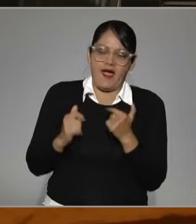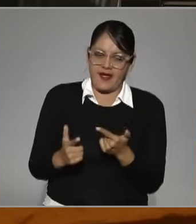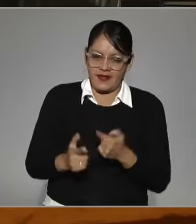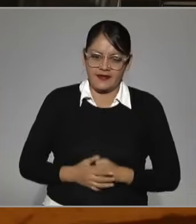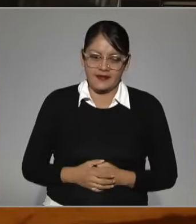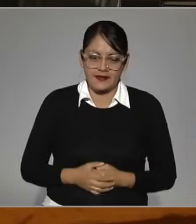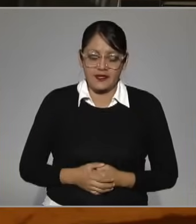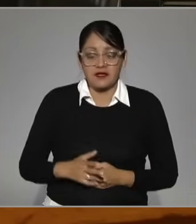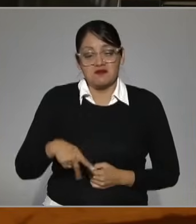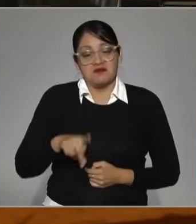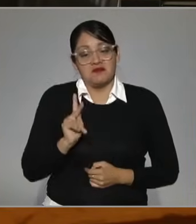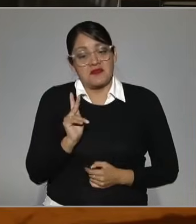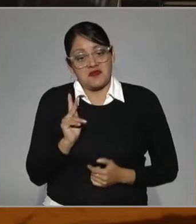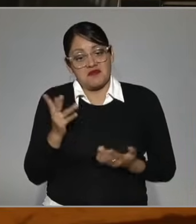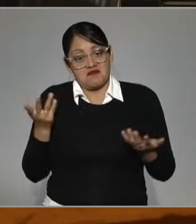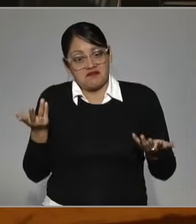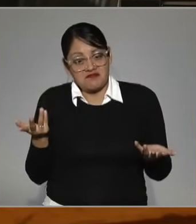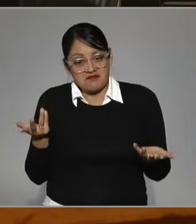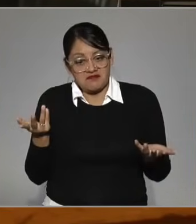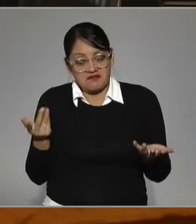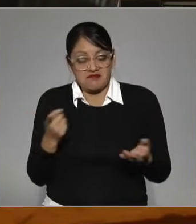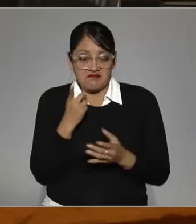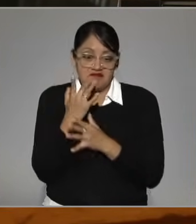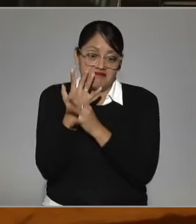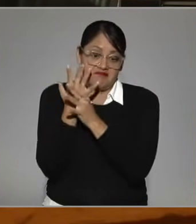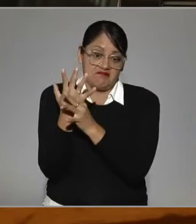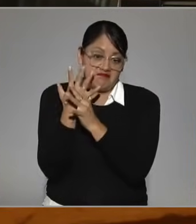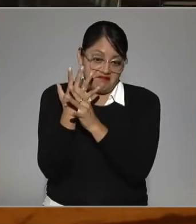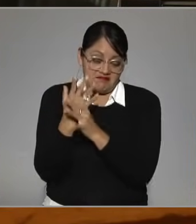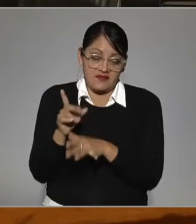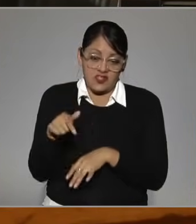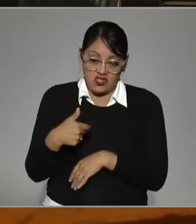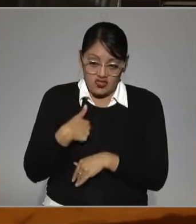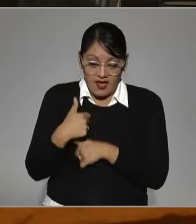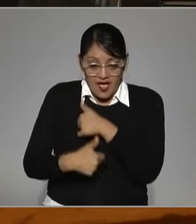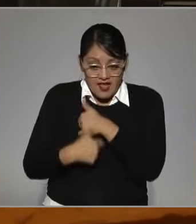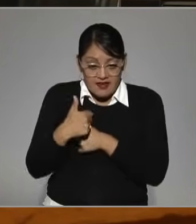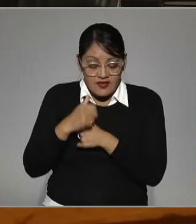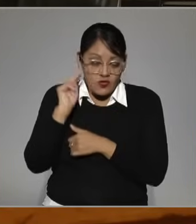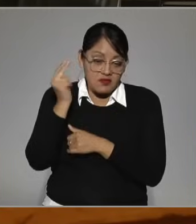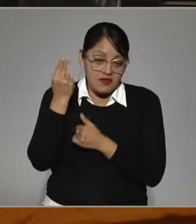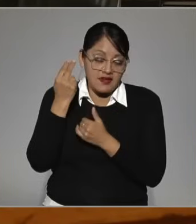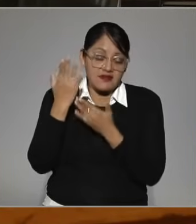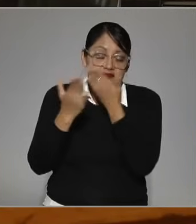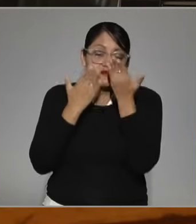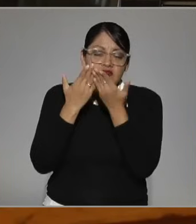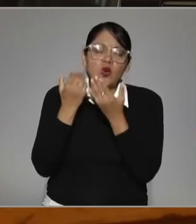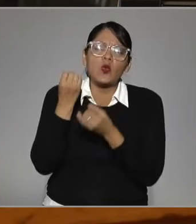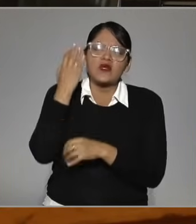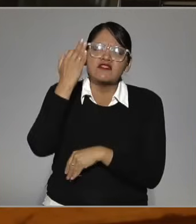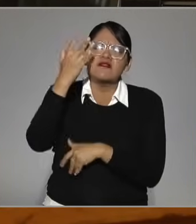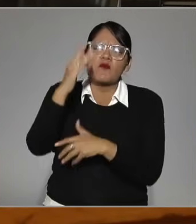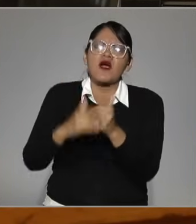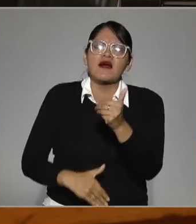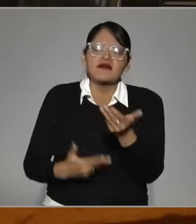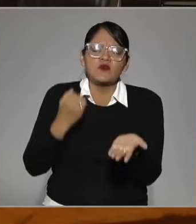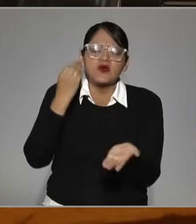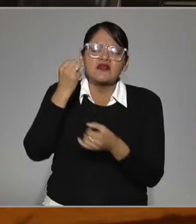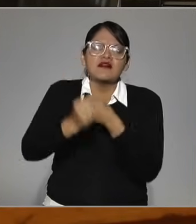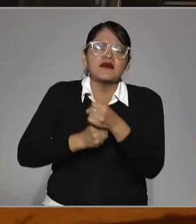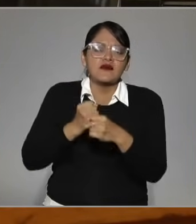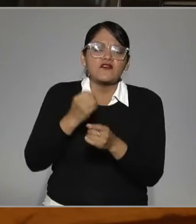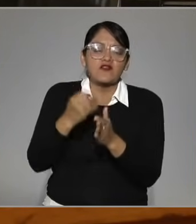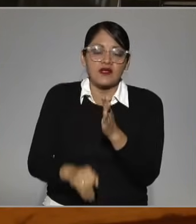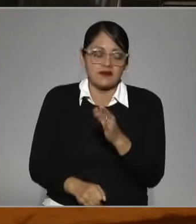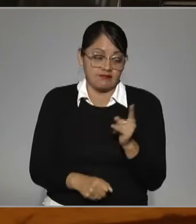Pero, pues, dicen que tengo que acabar una carrera. ¿Cuántos años me faltan para acabar la carrera? Digo, pues tienes